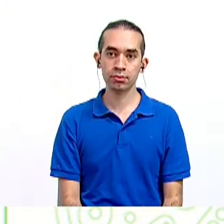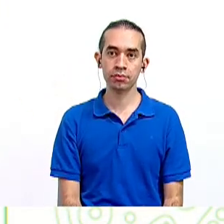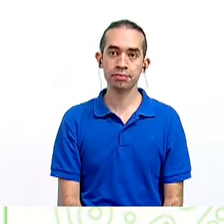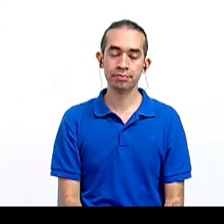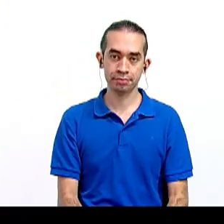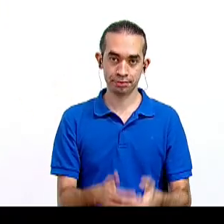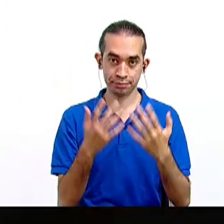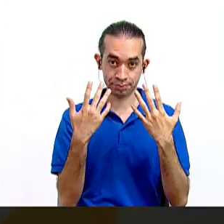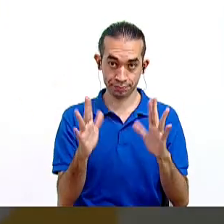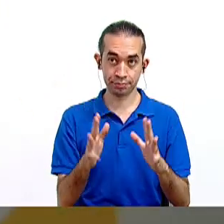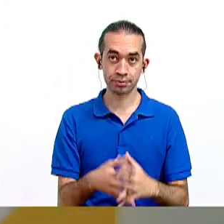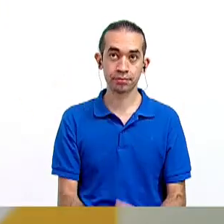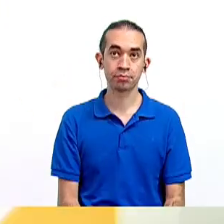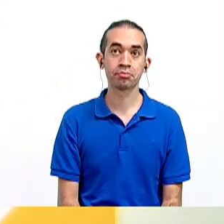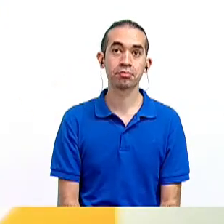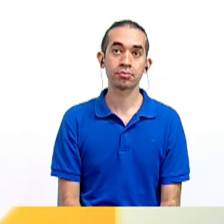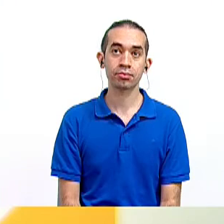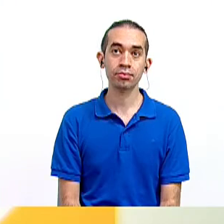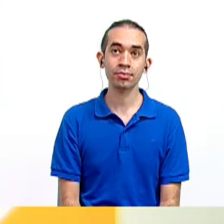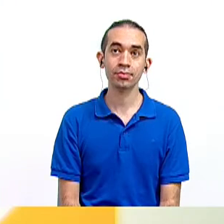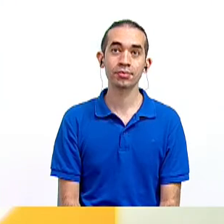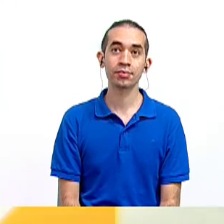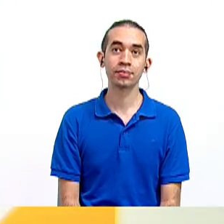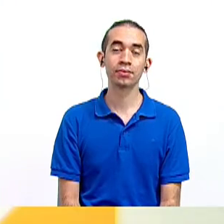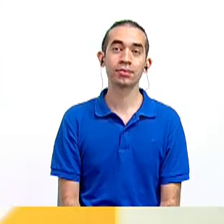Entonces, eso sería